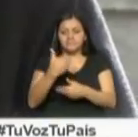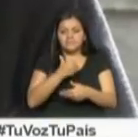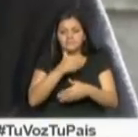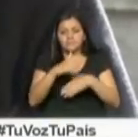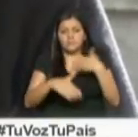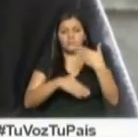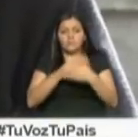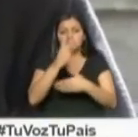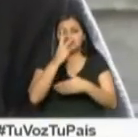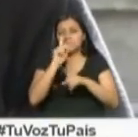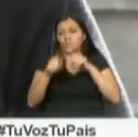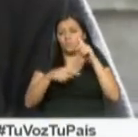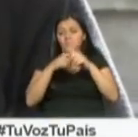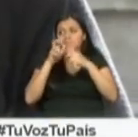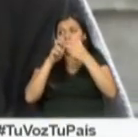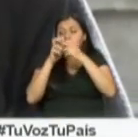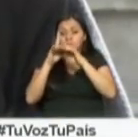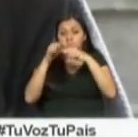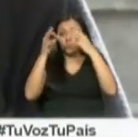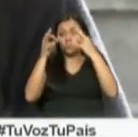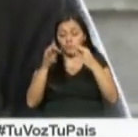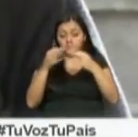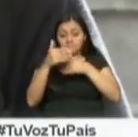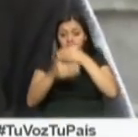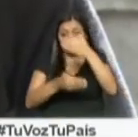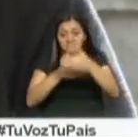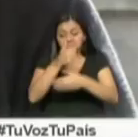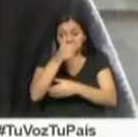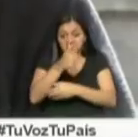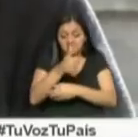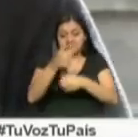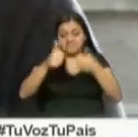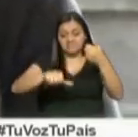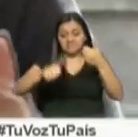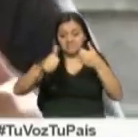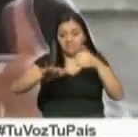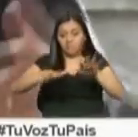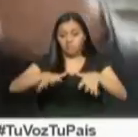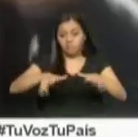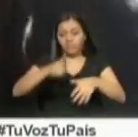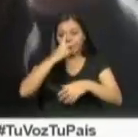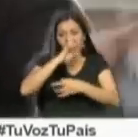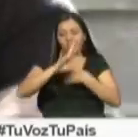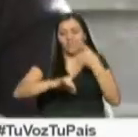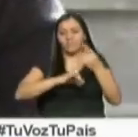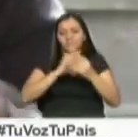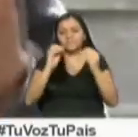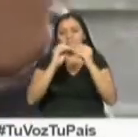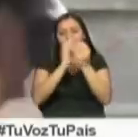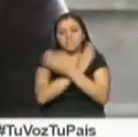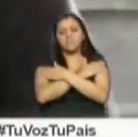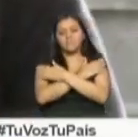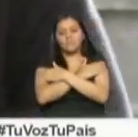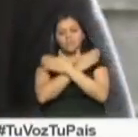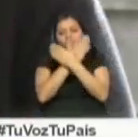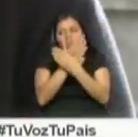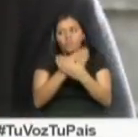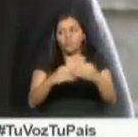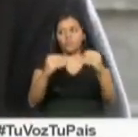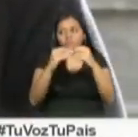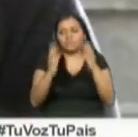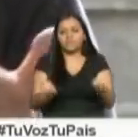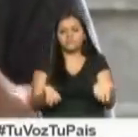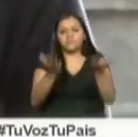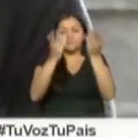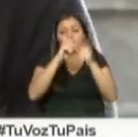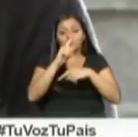a quienes no están cumpliendo con los hábitos de manera adecuada y correcta, y de felicitar y enaltecer